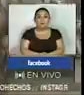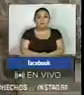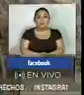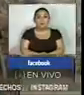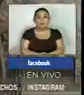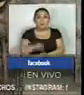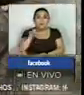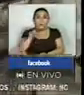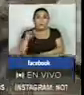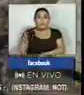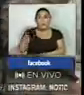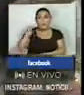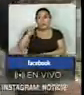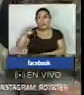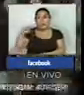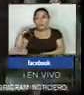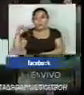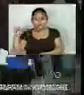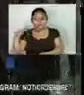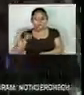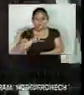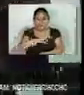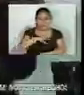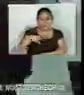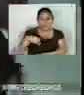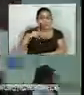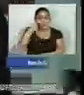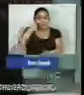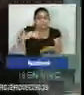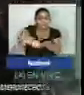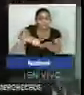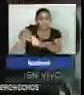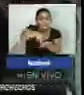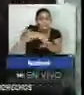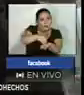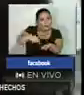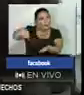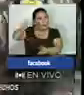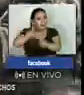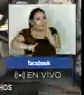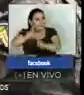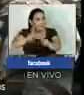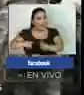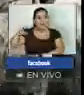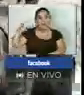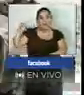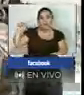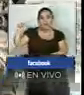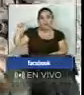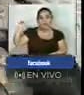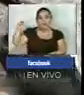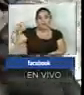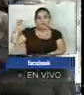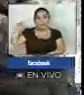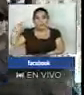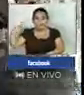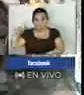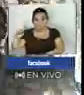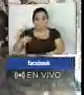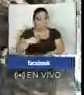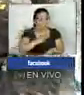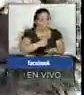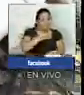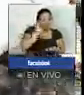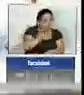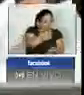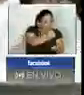Y más de 200 familias vulnerables del municipio de Coatepec, en el departamento de Santa Ana, fueron beneficiadas con canastas de alimentos que fueron